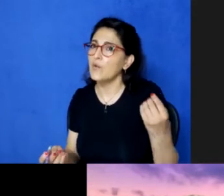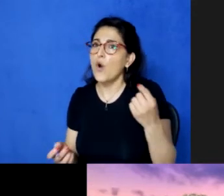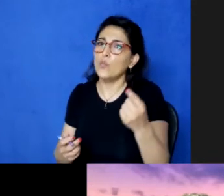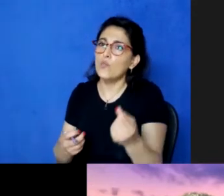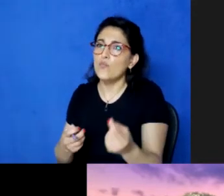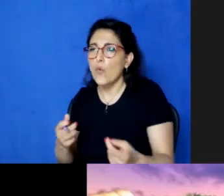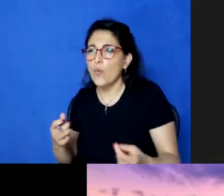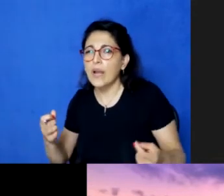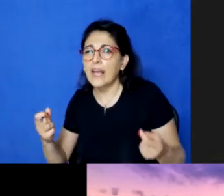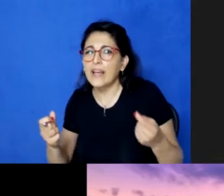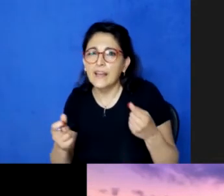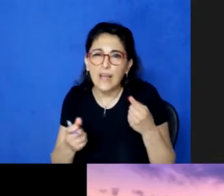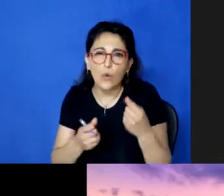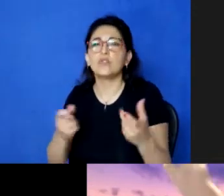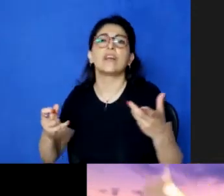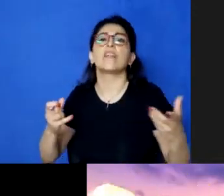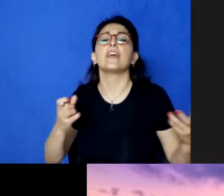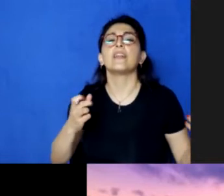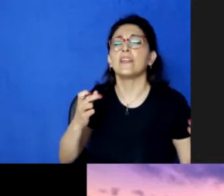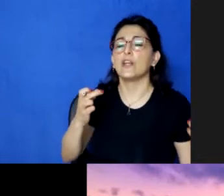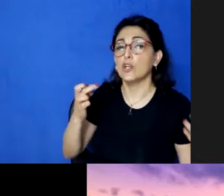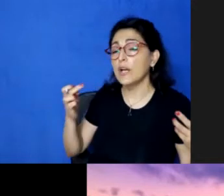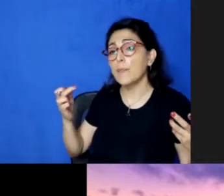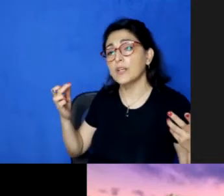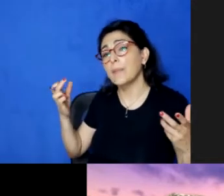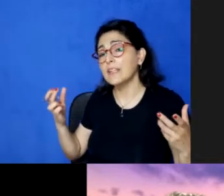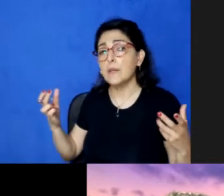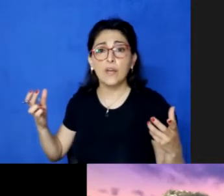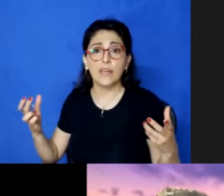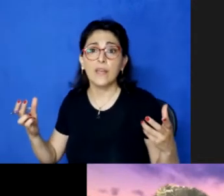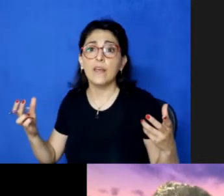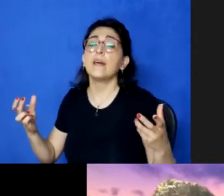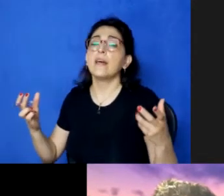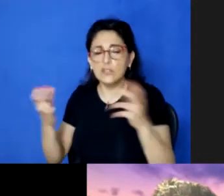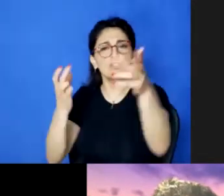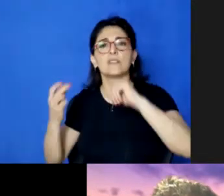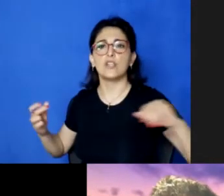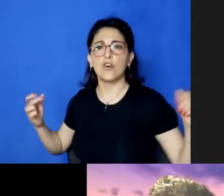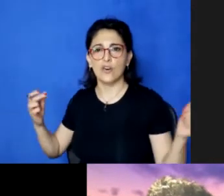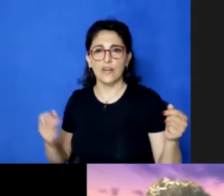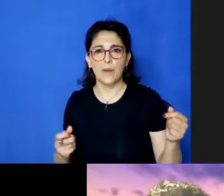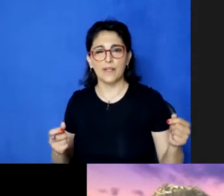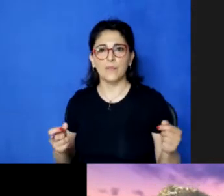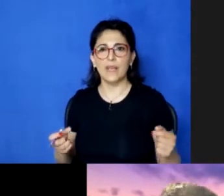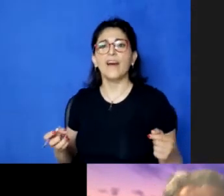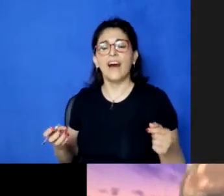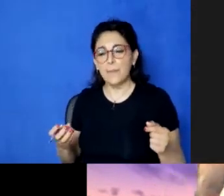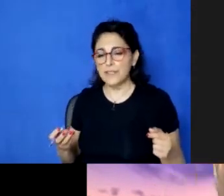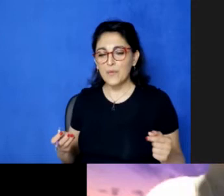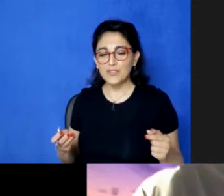darle un ajuste de rosca, porque aprendimos que, eso nos enseñó la